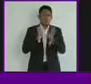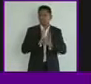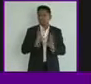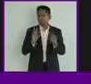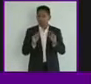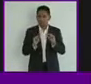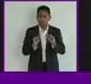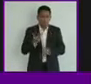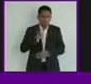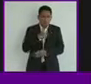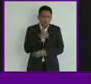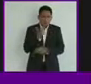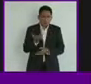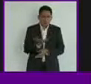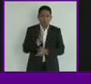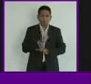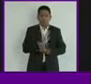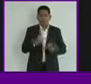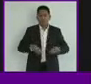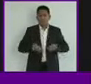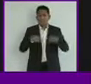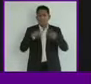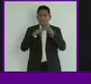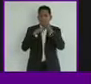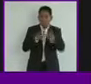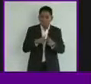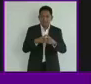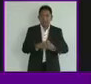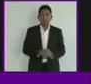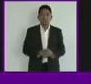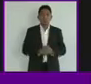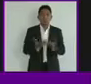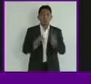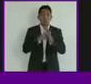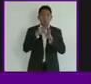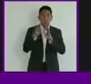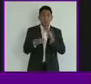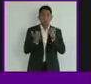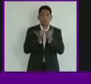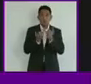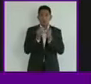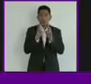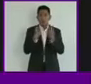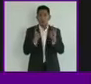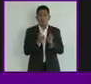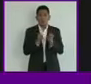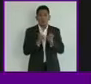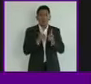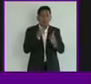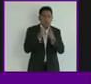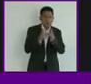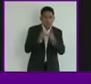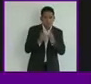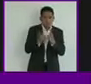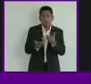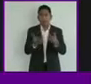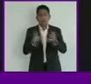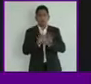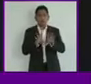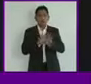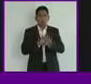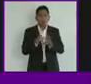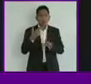no? El acompañamiento de los cursos hacia los dispositivos electrónicos me parece que es realmente importante y sobre todo dar difusión a los